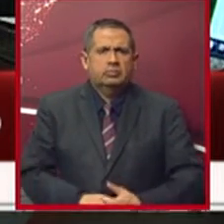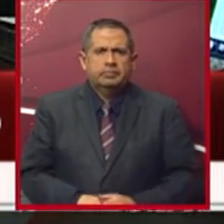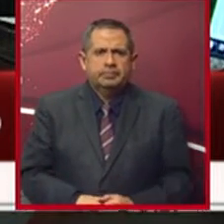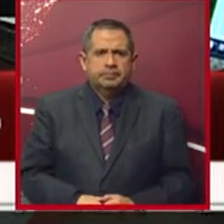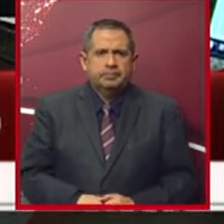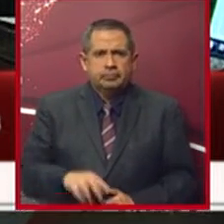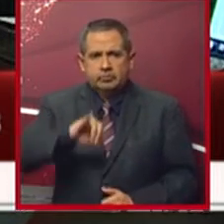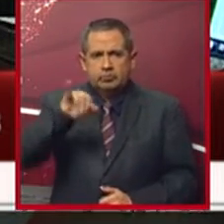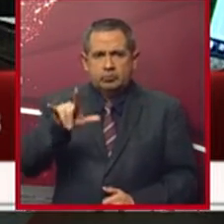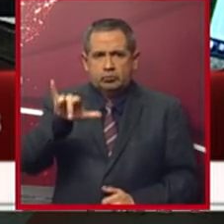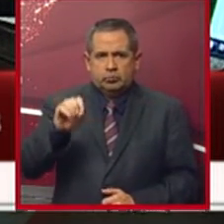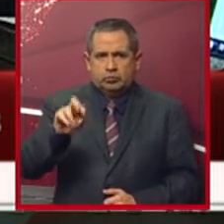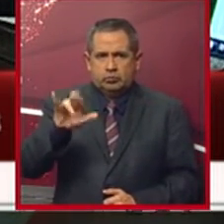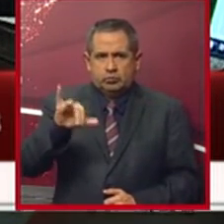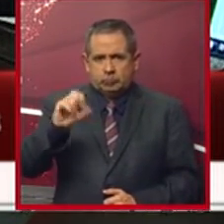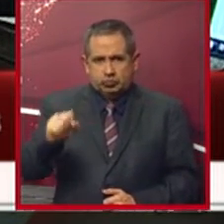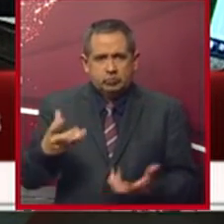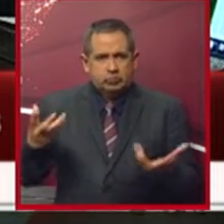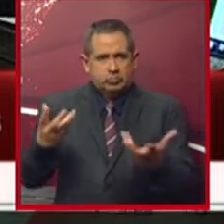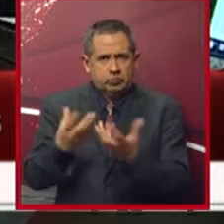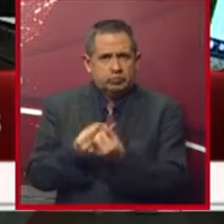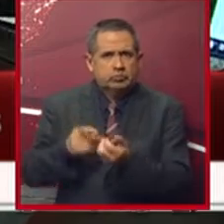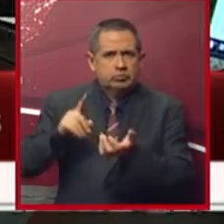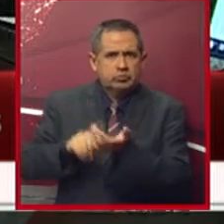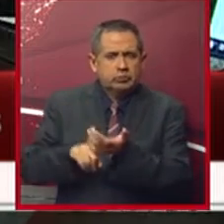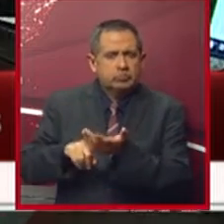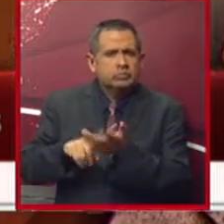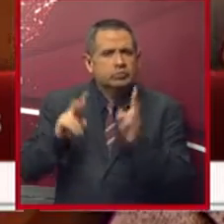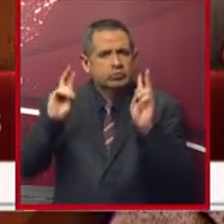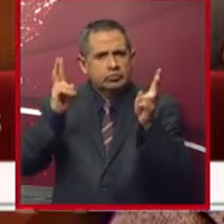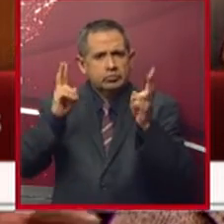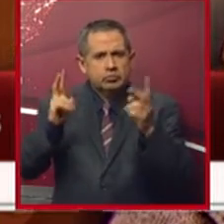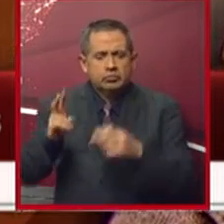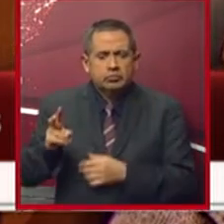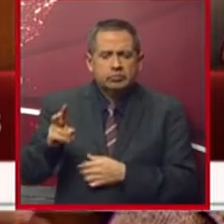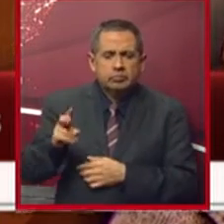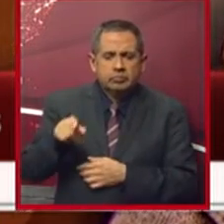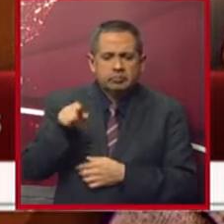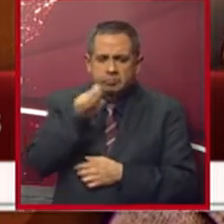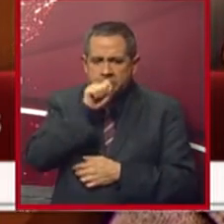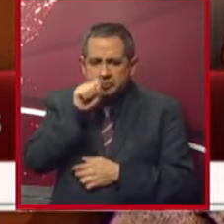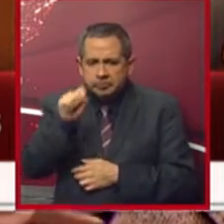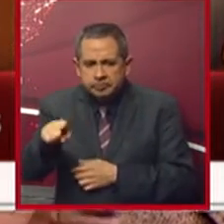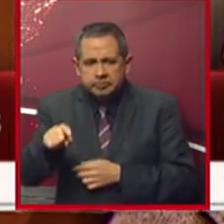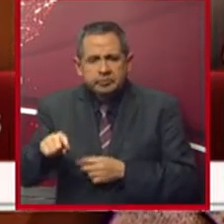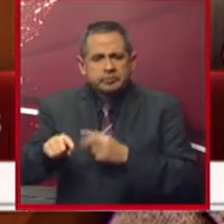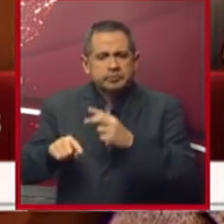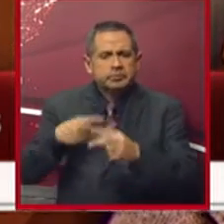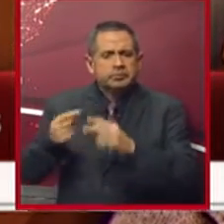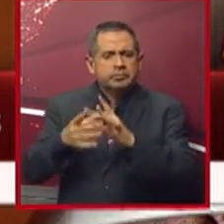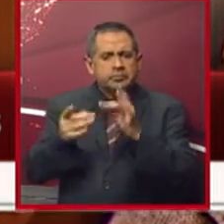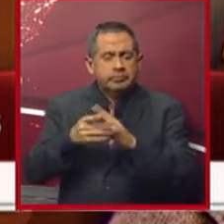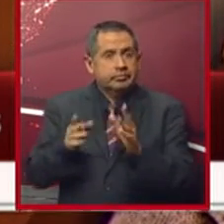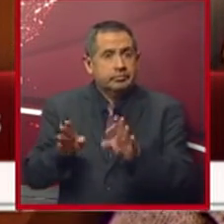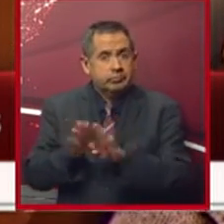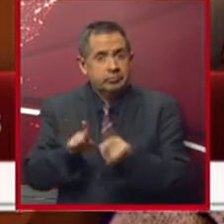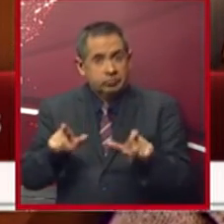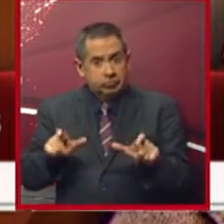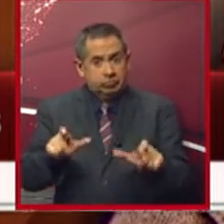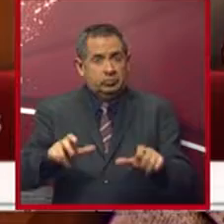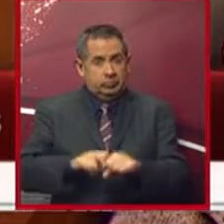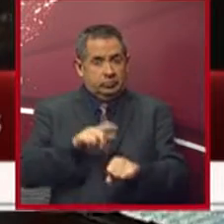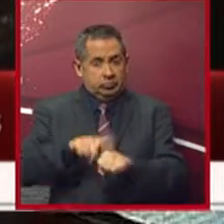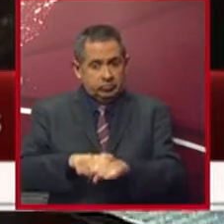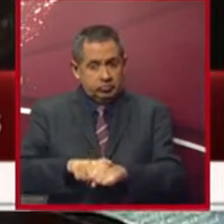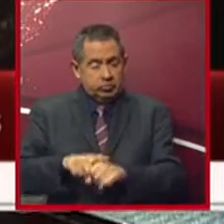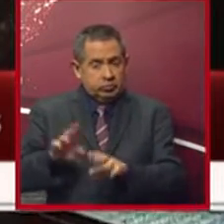Julio Ríos Figueroa, de la División de Estudios Políticos del Centro de Investigación y Docencia Económica, subrayó que la iniciativa de creación de la Guardia Nacional, mediante